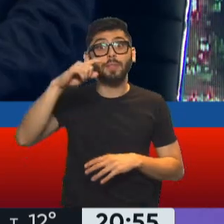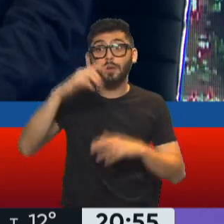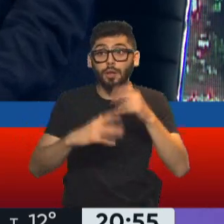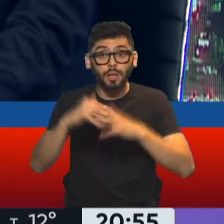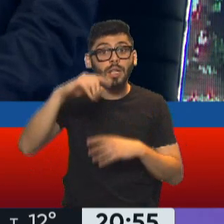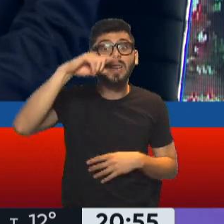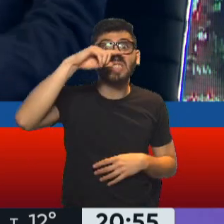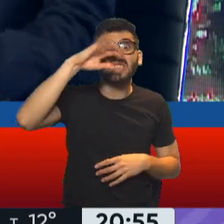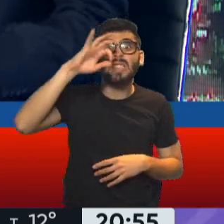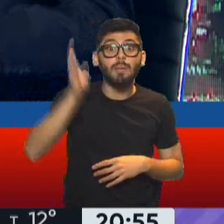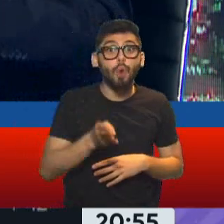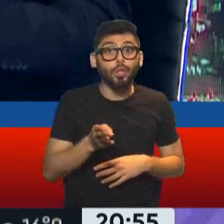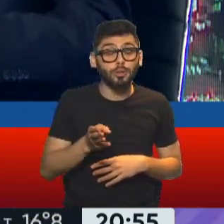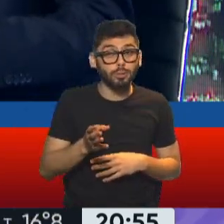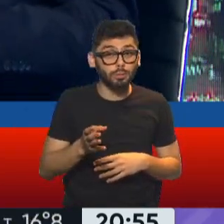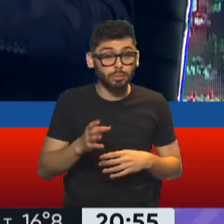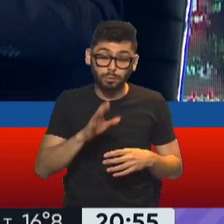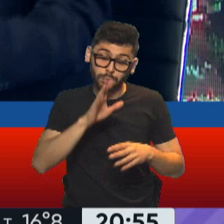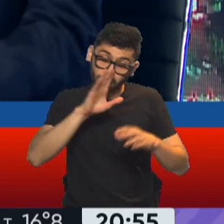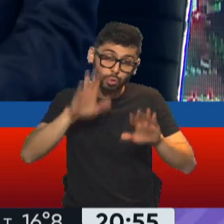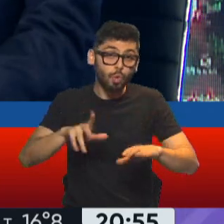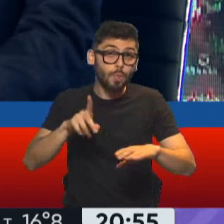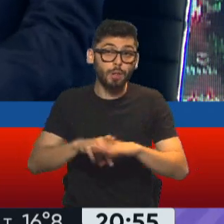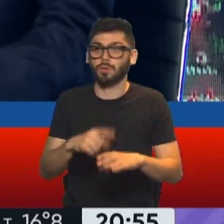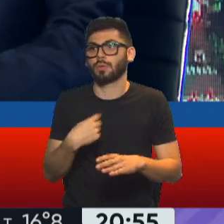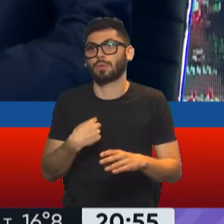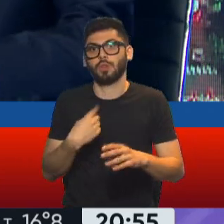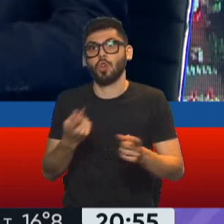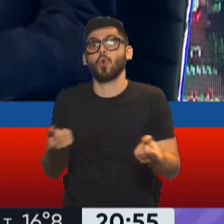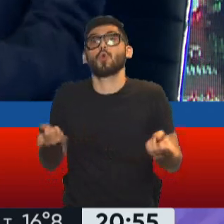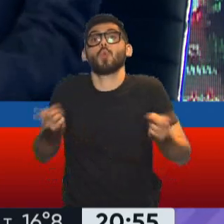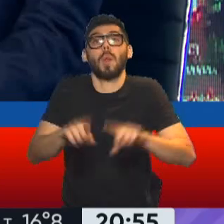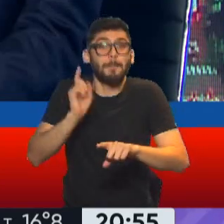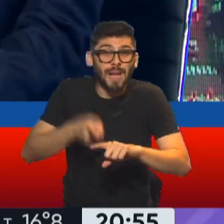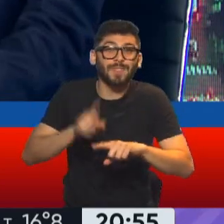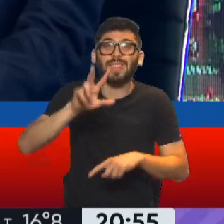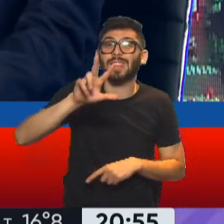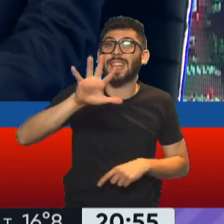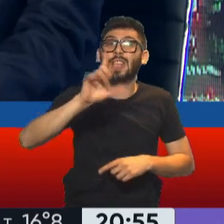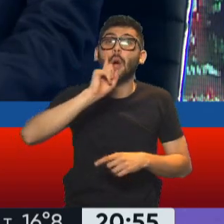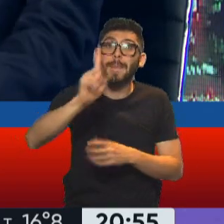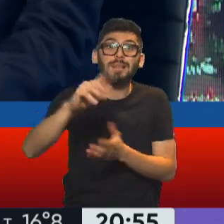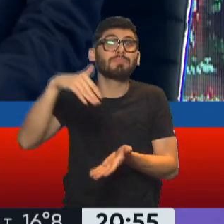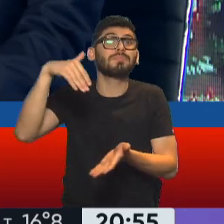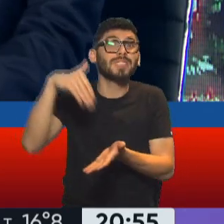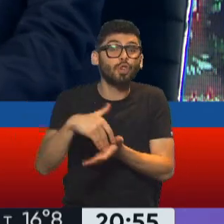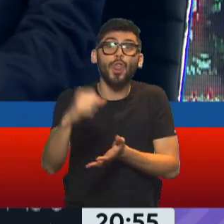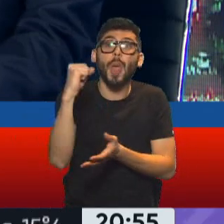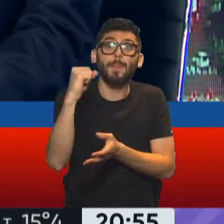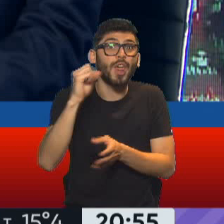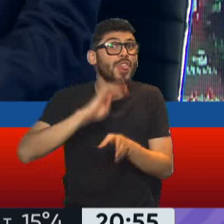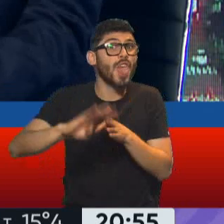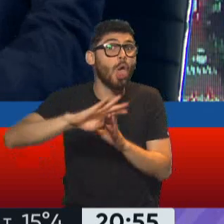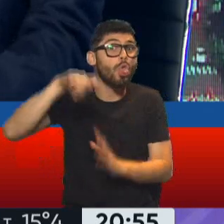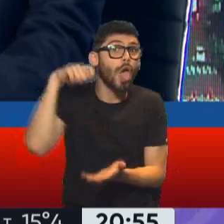llegamos estaban suspendidas. Tuvimos que reiniciar esas obras y pagar 35.000 millones de pesos de deuda. Es